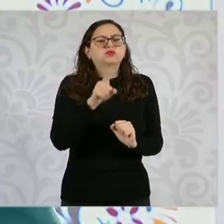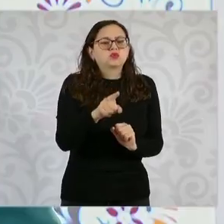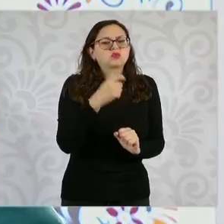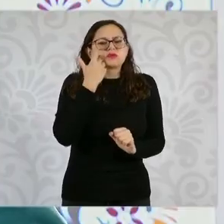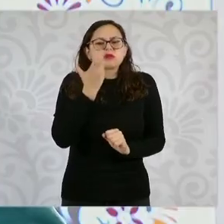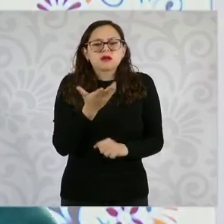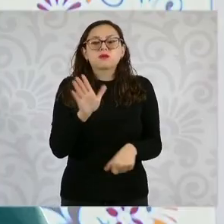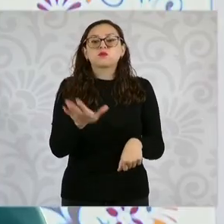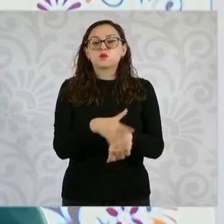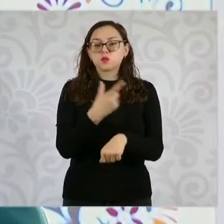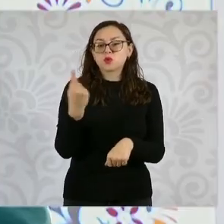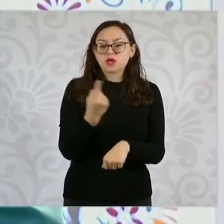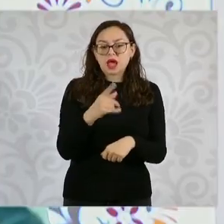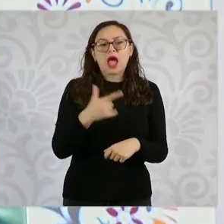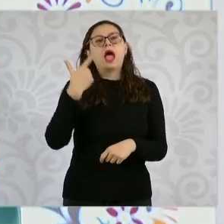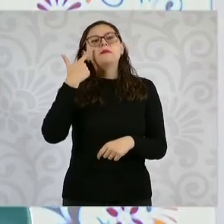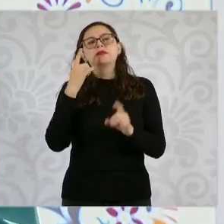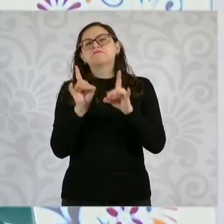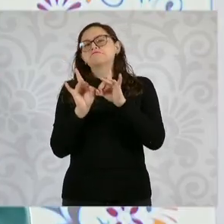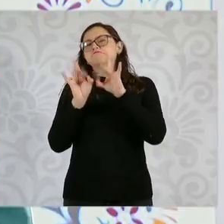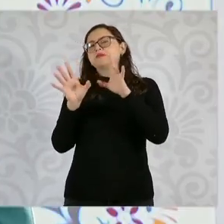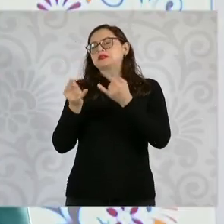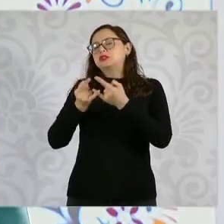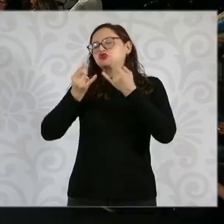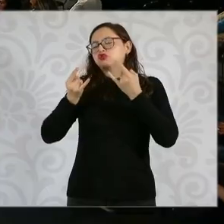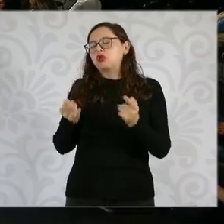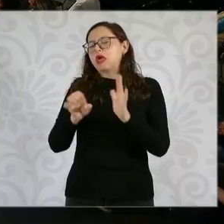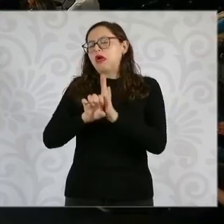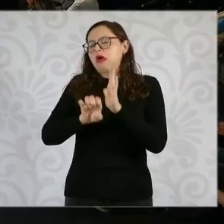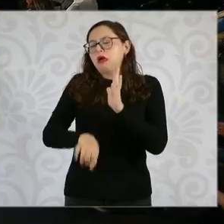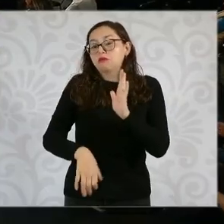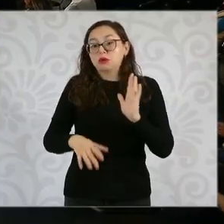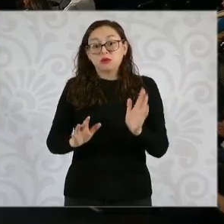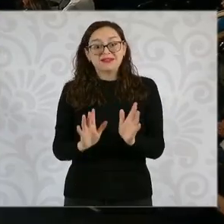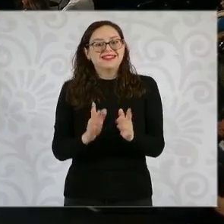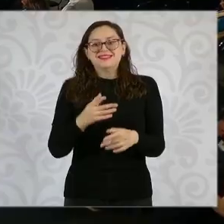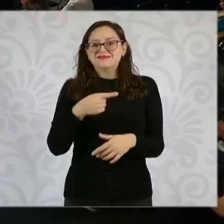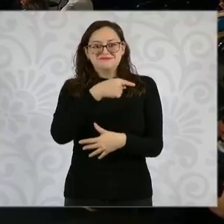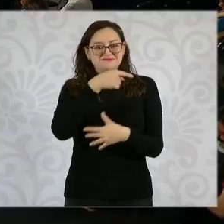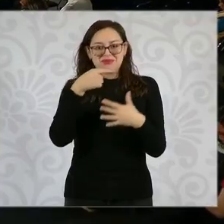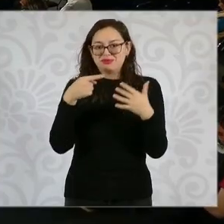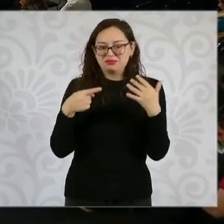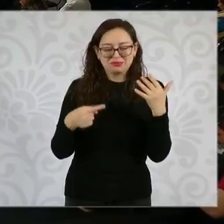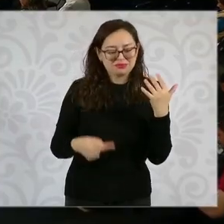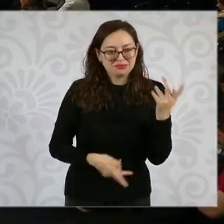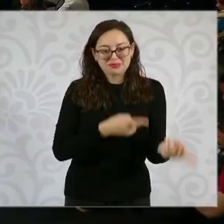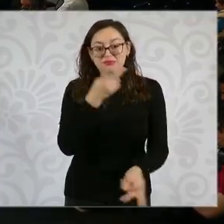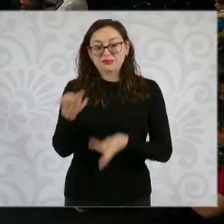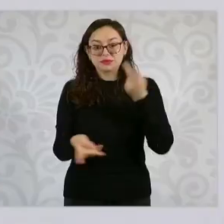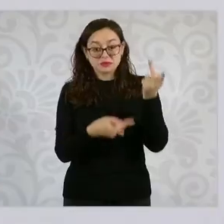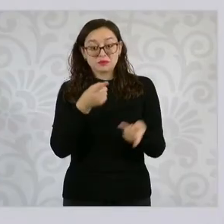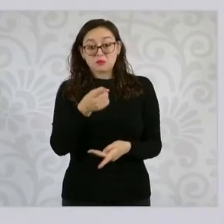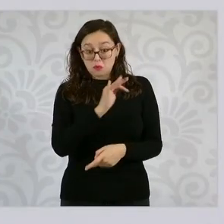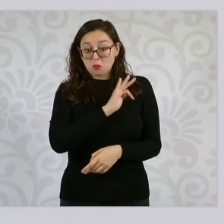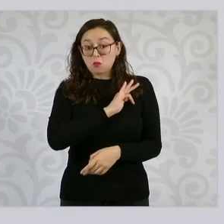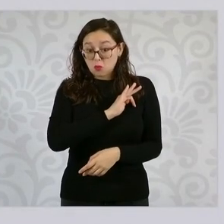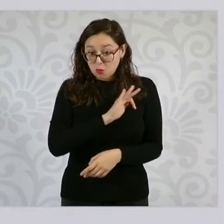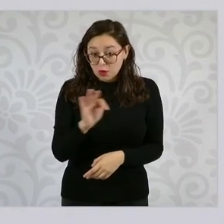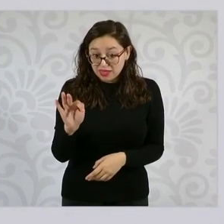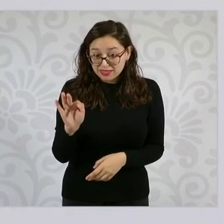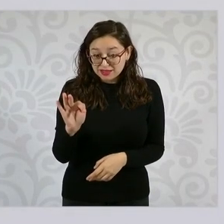pasa cuando te llega un caso de este tipo? Es decir, pueden hacer una entrevista que permita pues saber quién tiene las